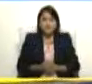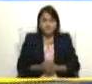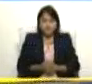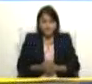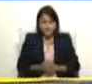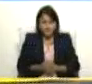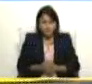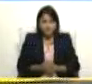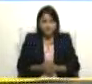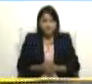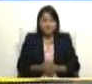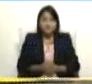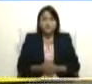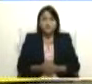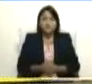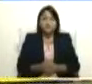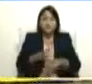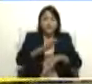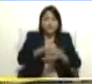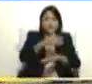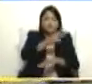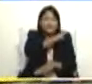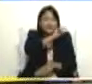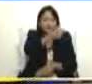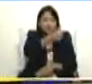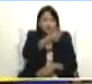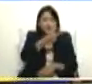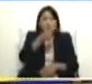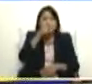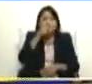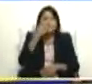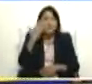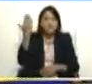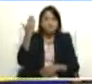Ciudadanos rectores Leonel Parica,